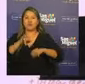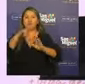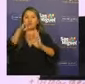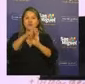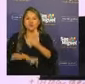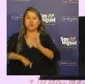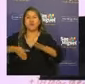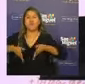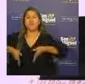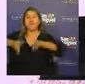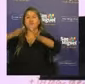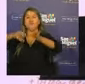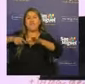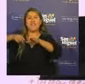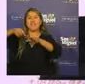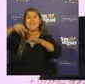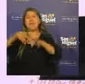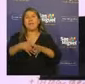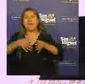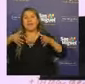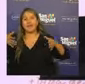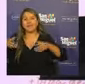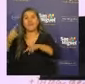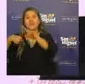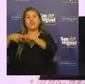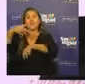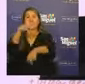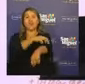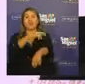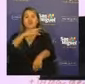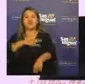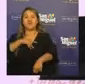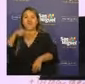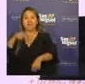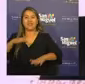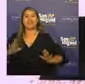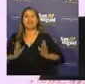proyecto de veredas más grande de la historia de la región metropolitana para San Miguel.